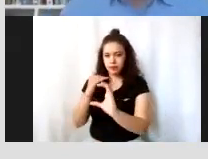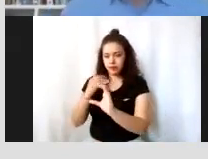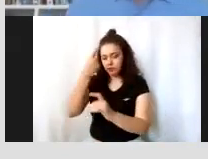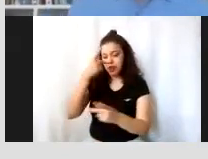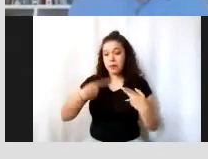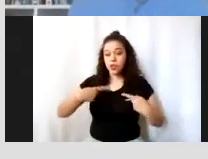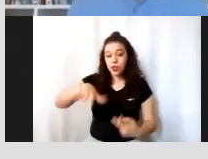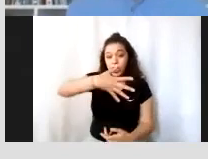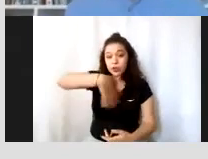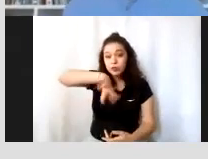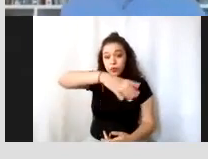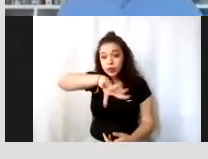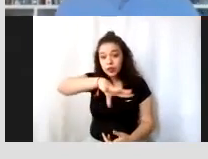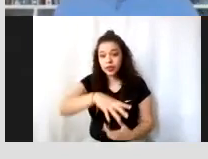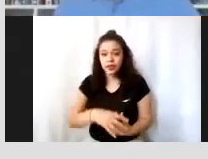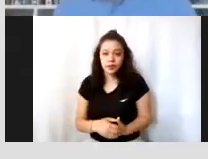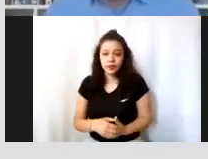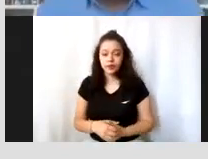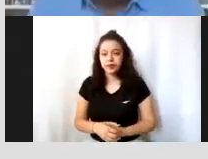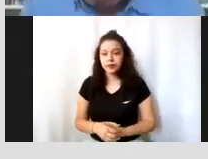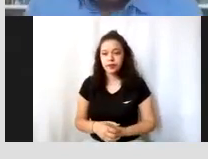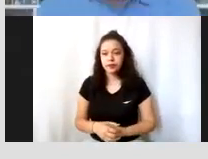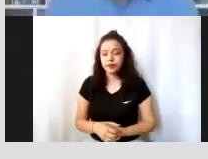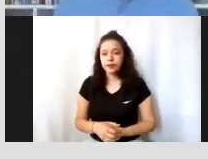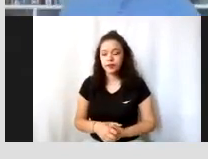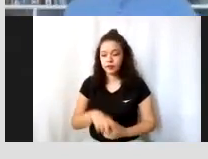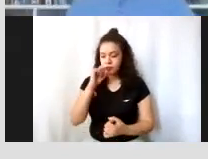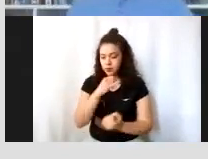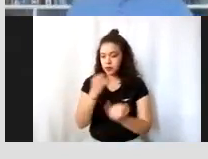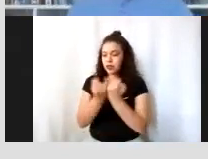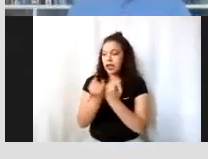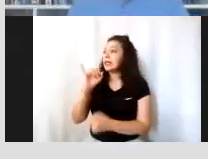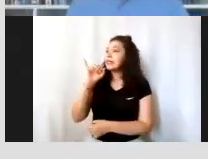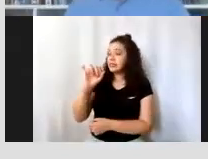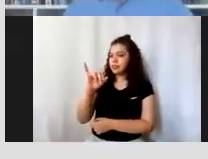personas. Y en ese caso también. Efectivamente, sí.